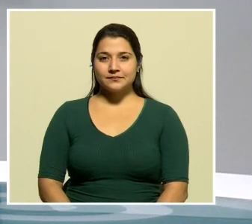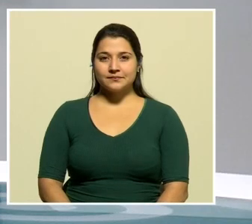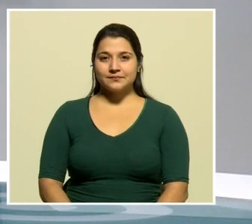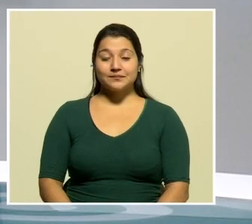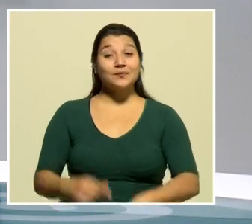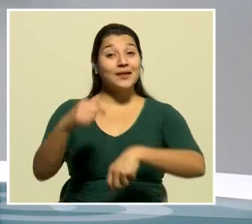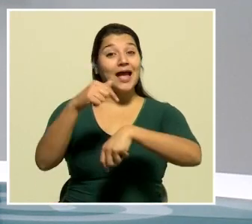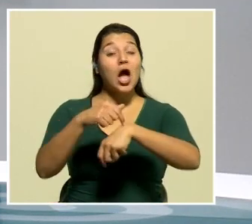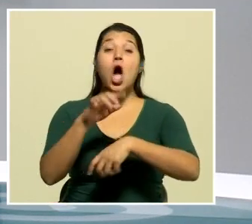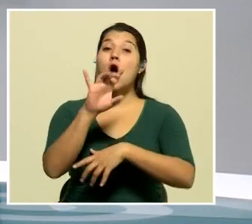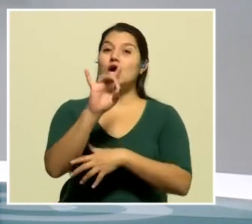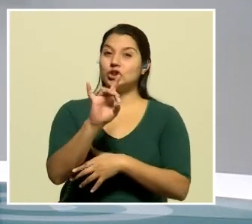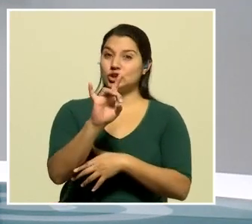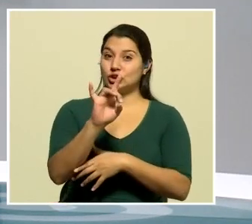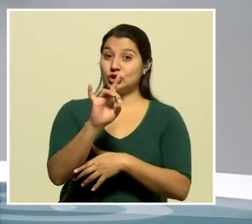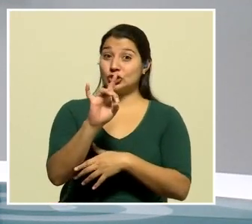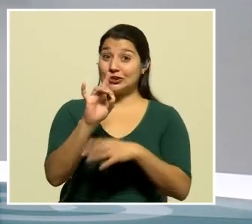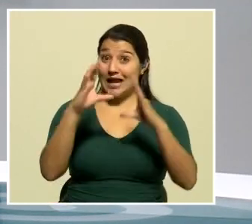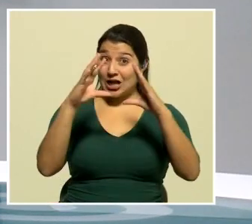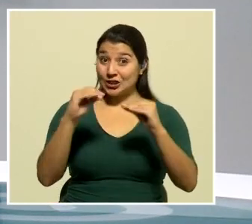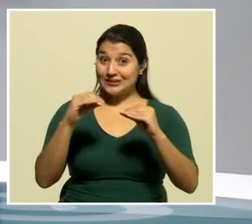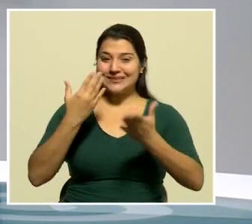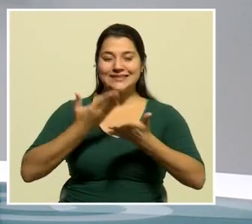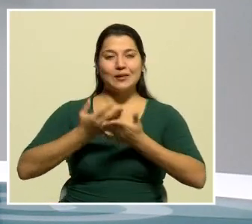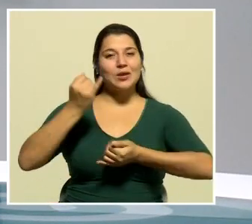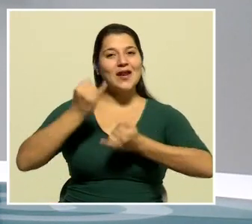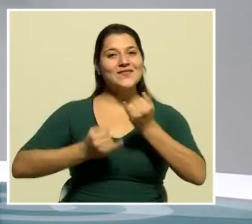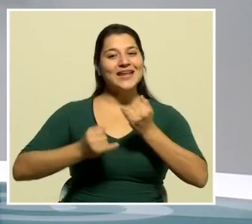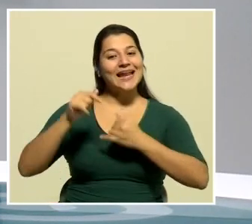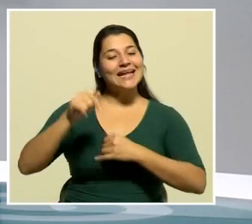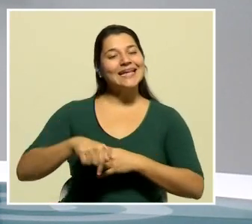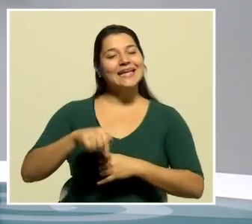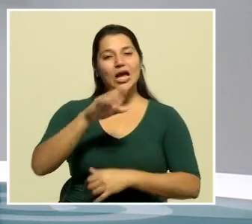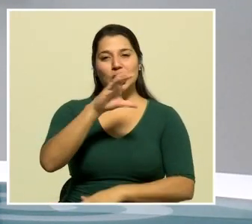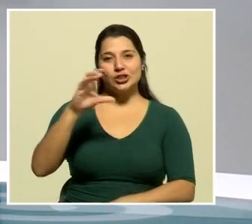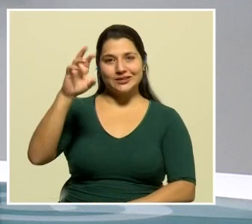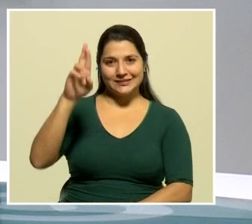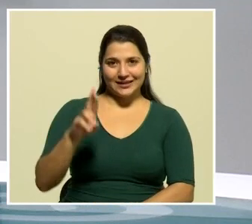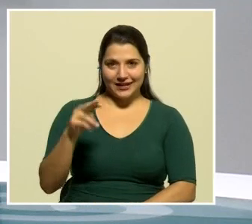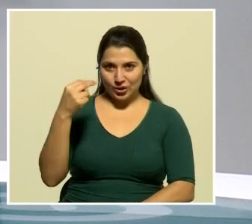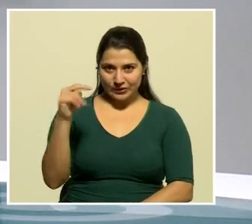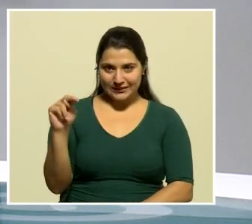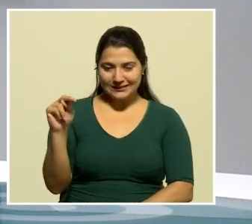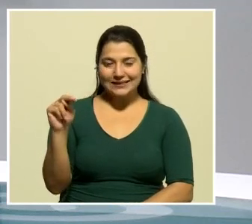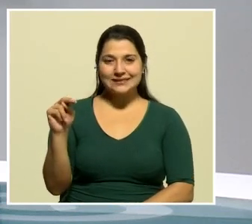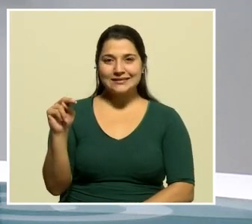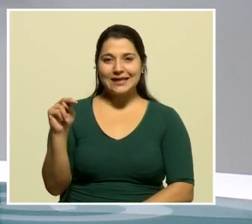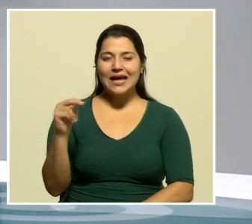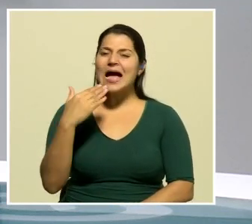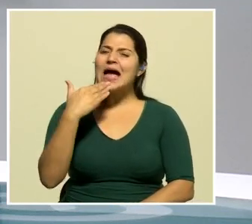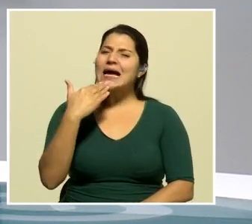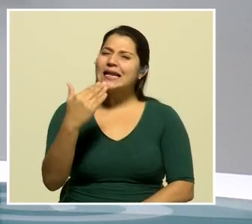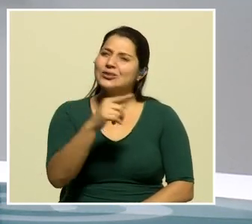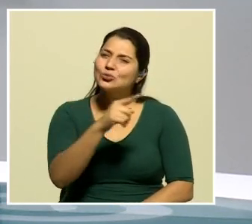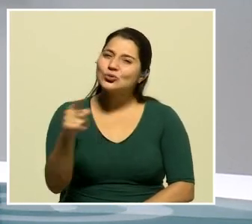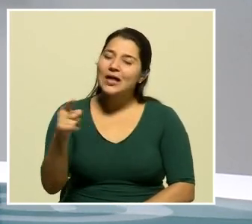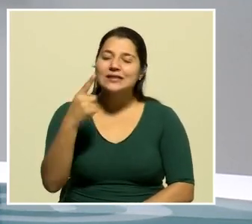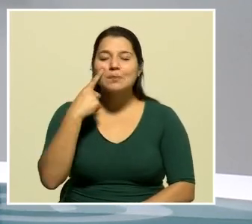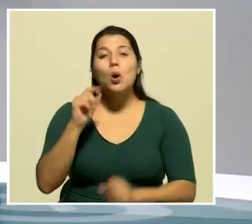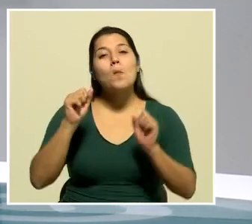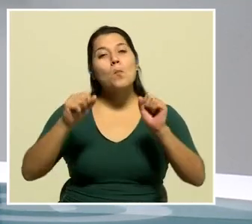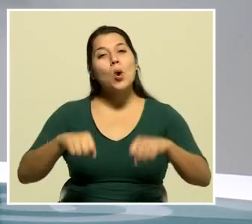Y a las 8 de la noche llegamos al final de esta edición estelar de Costa Rica Noticias. Le agradecemos por